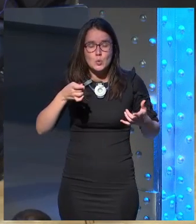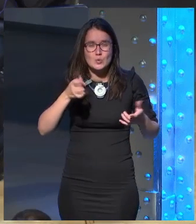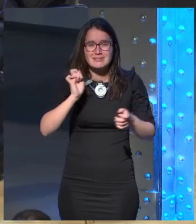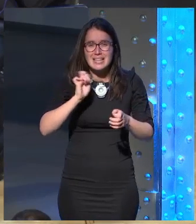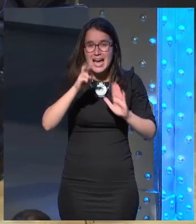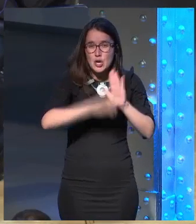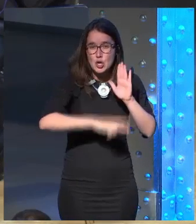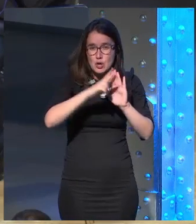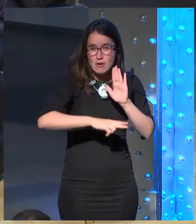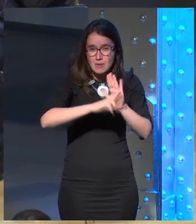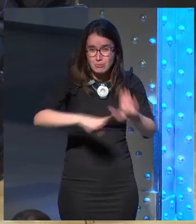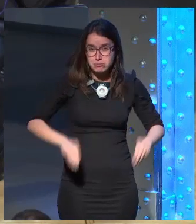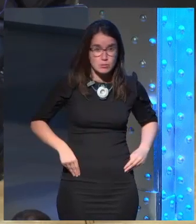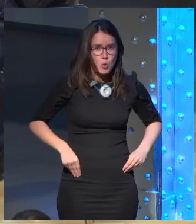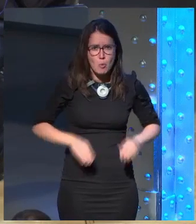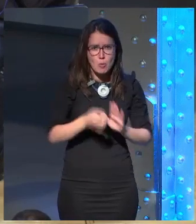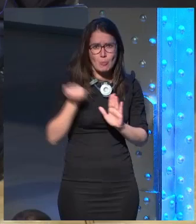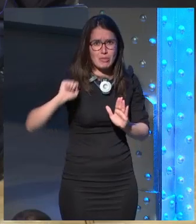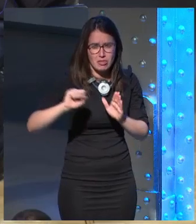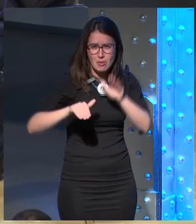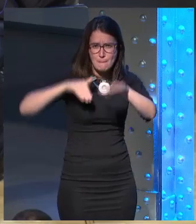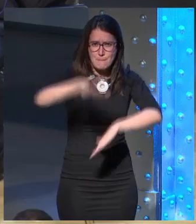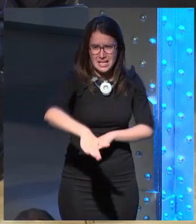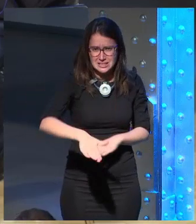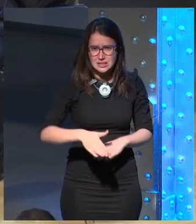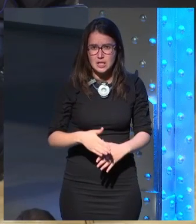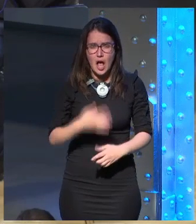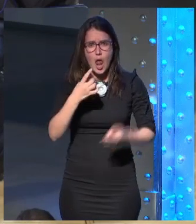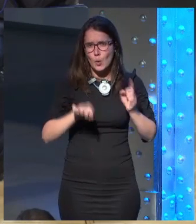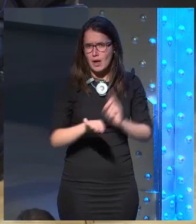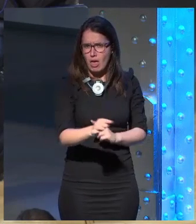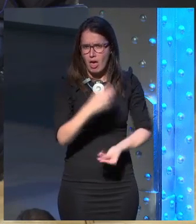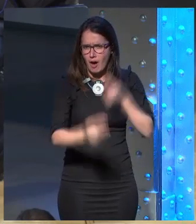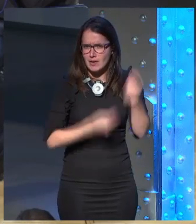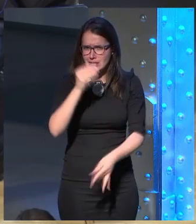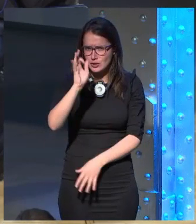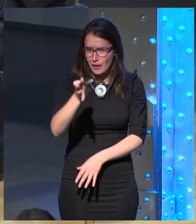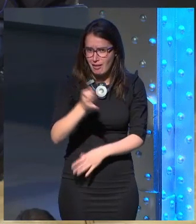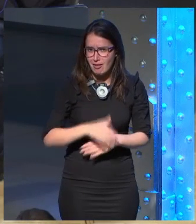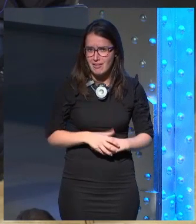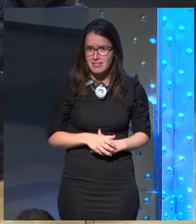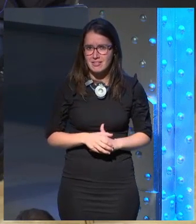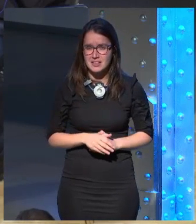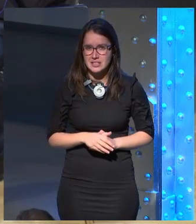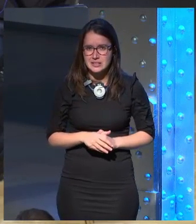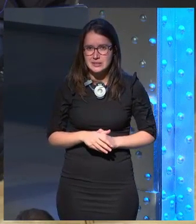las normas establecidas, ir más allá permanentemente. Alguna trastada hicieron.